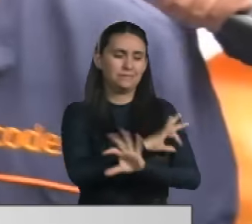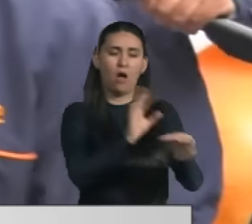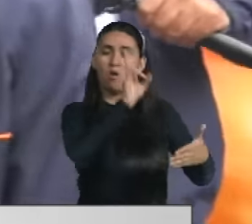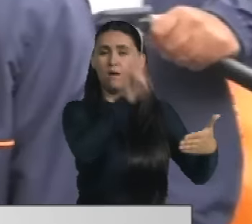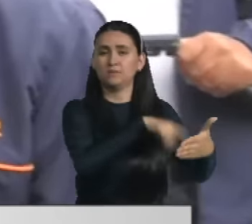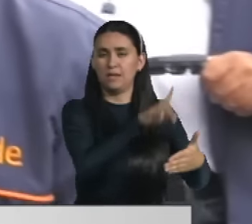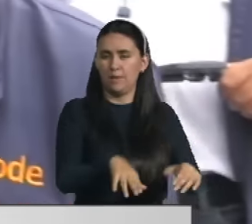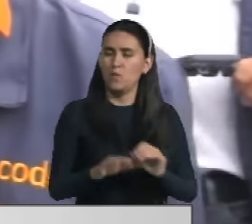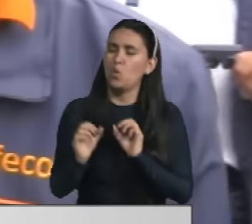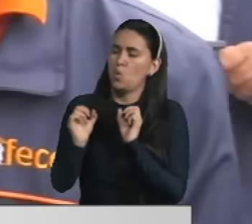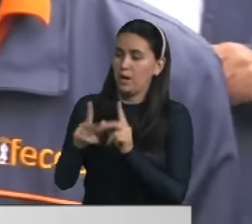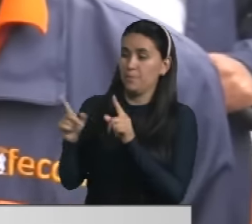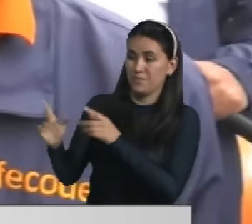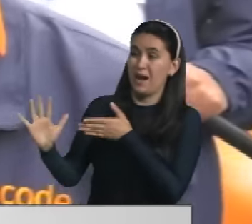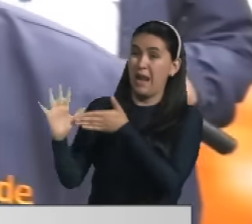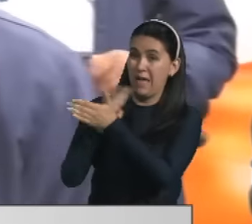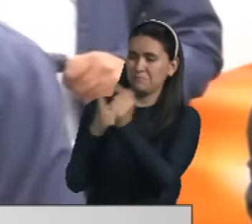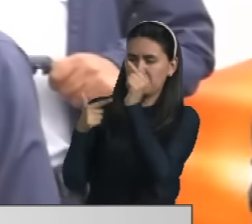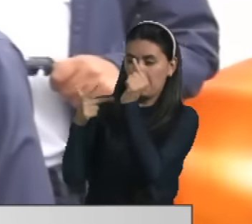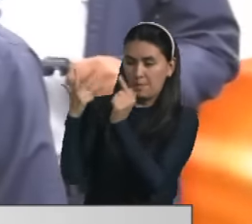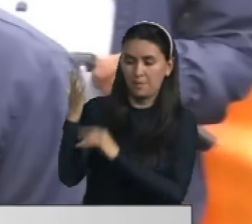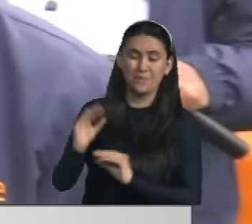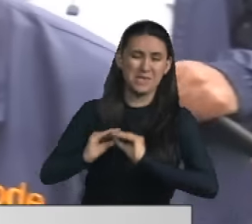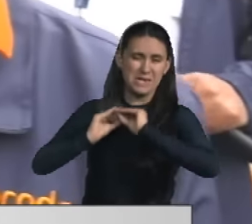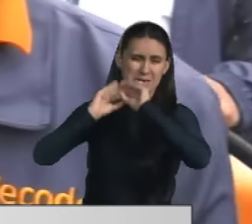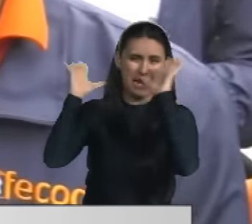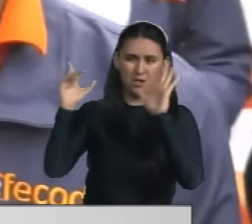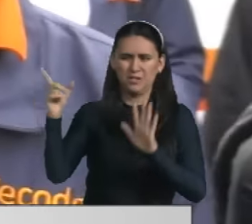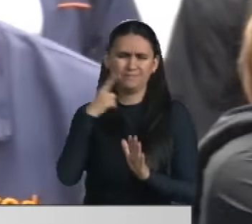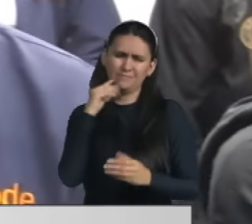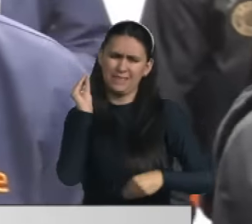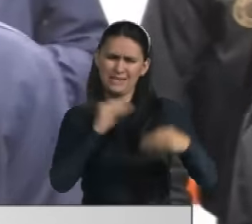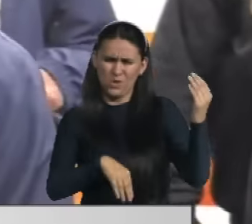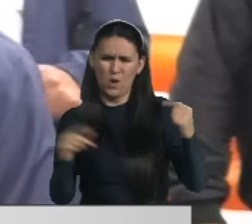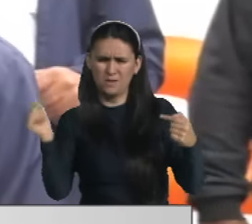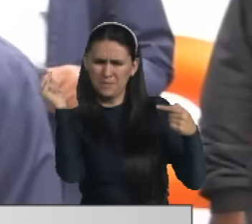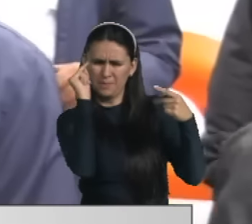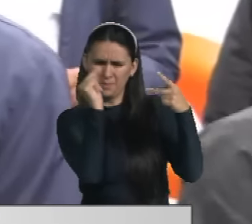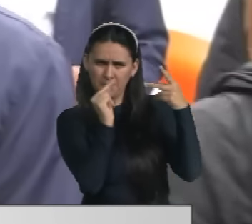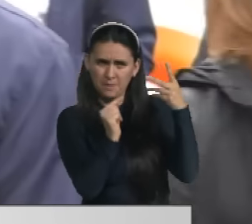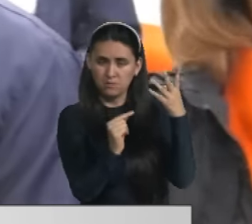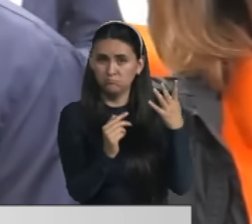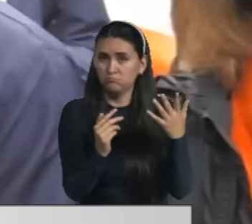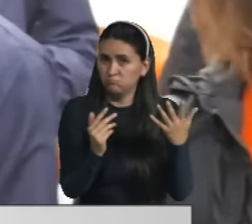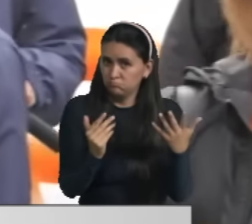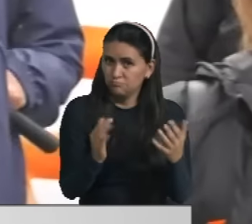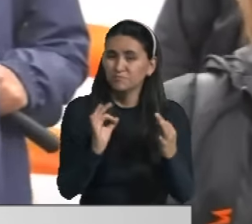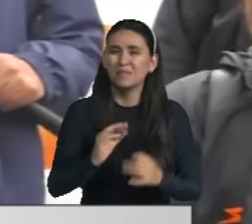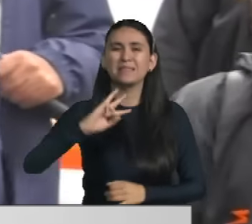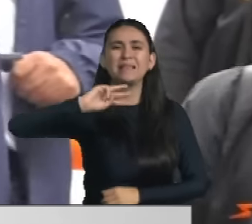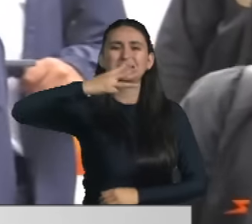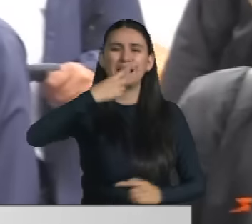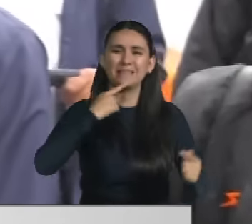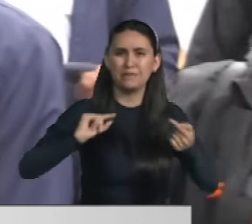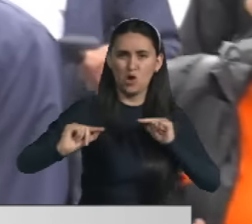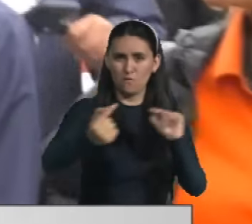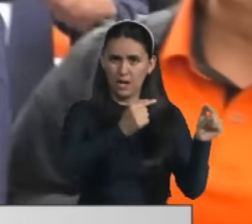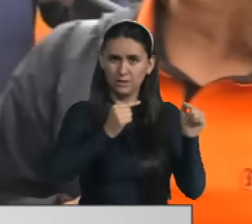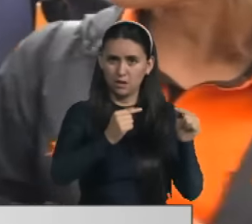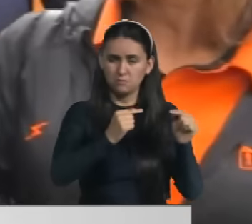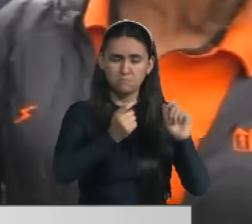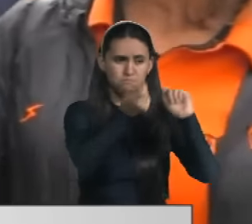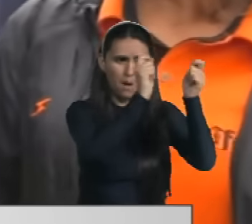así y teniendo estos puntos fundamentales que ustedes critican, que se adelantaron prácticamente en el tercer debate del proyecto, ¿cuál